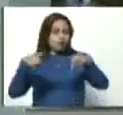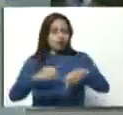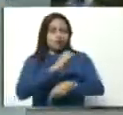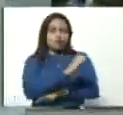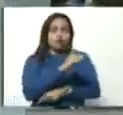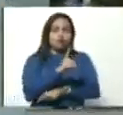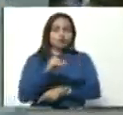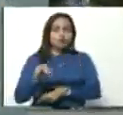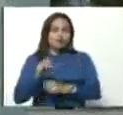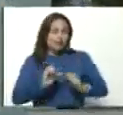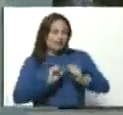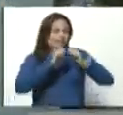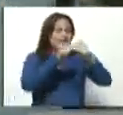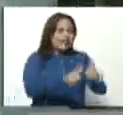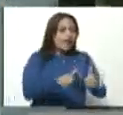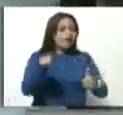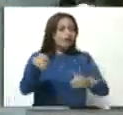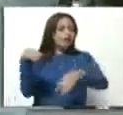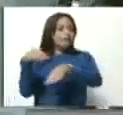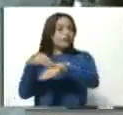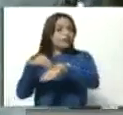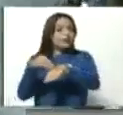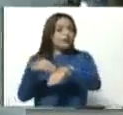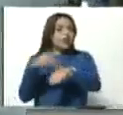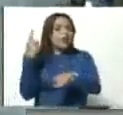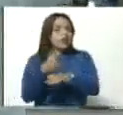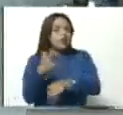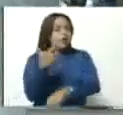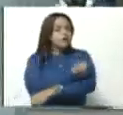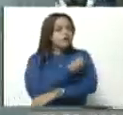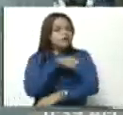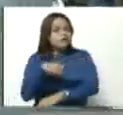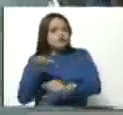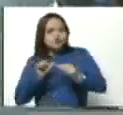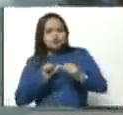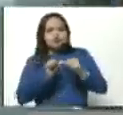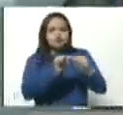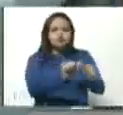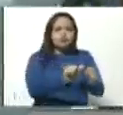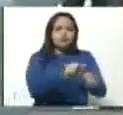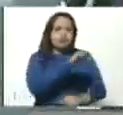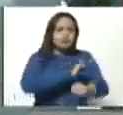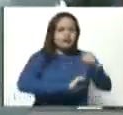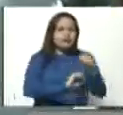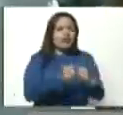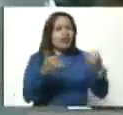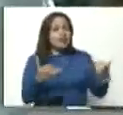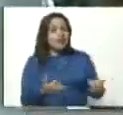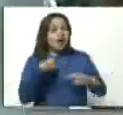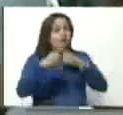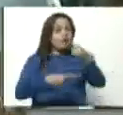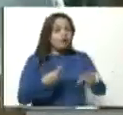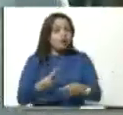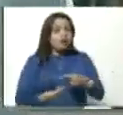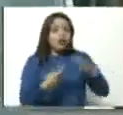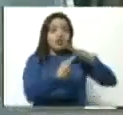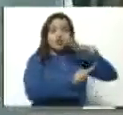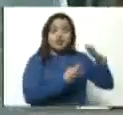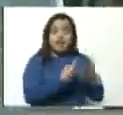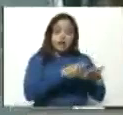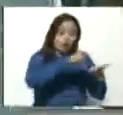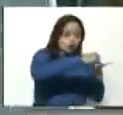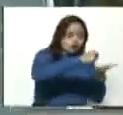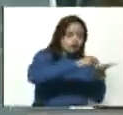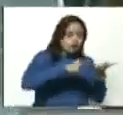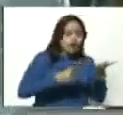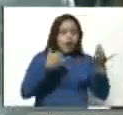el primer momento que usted nos indicó. Estamos en pies de lucha, ya pasamos por todo el proceso de registro, ahora estamos aquí